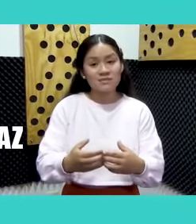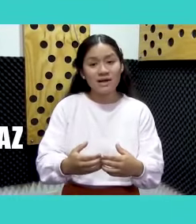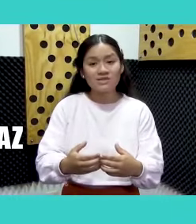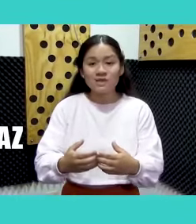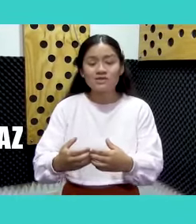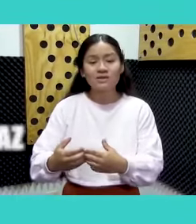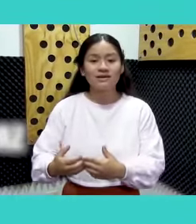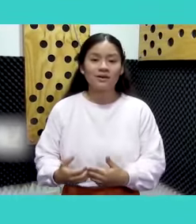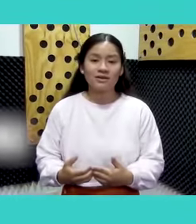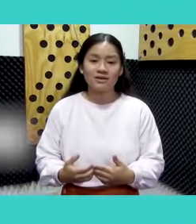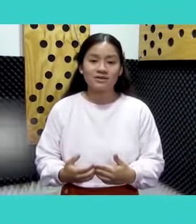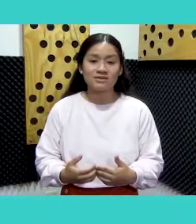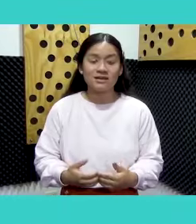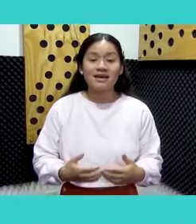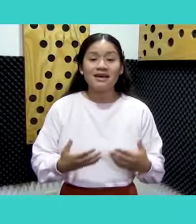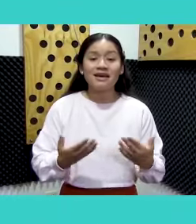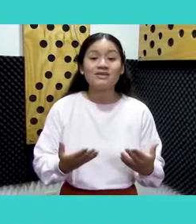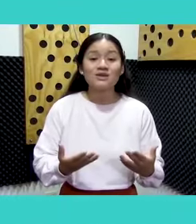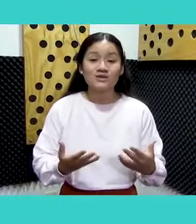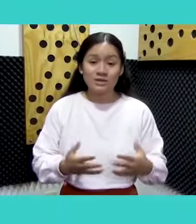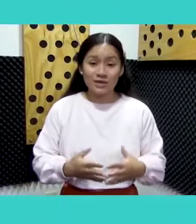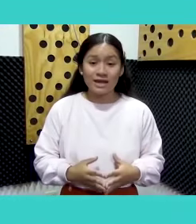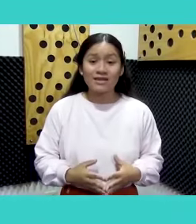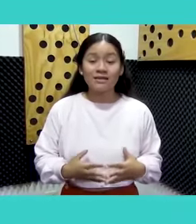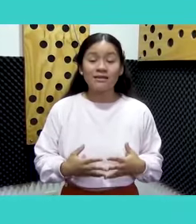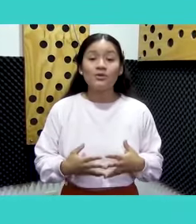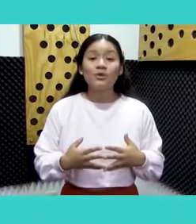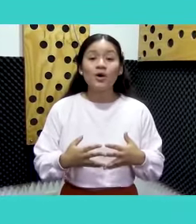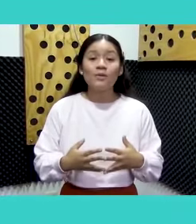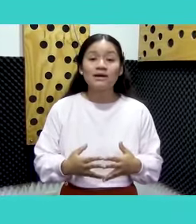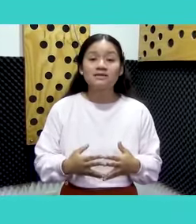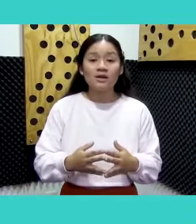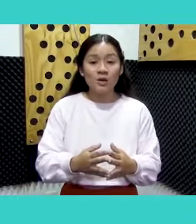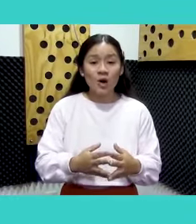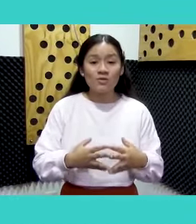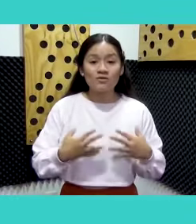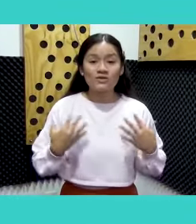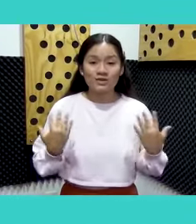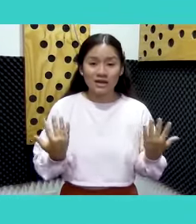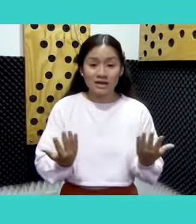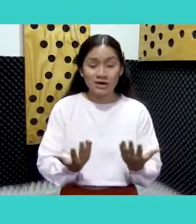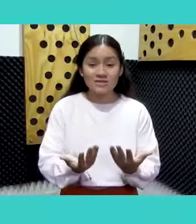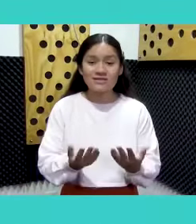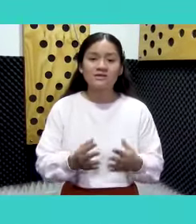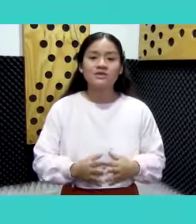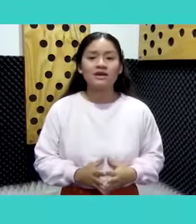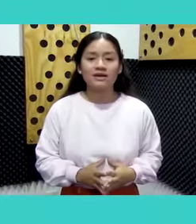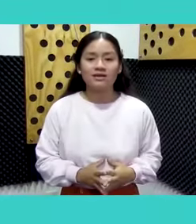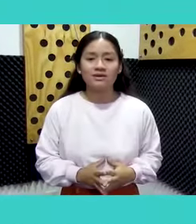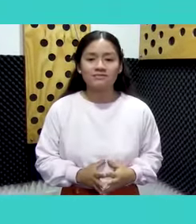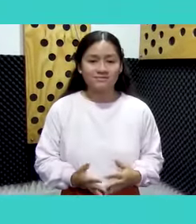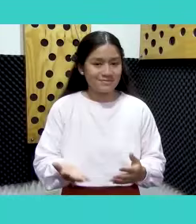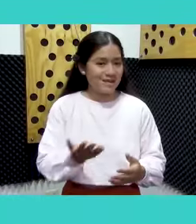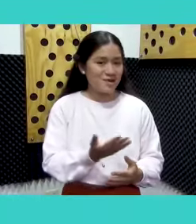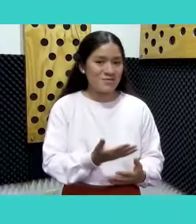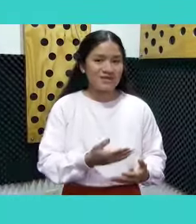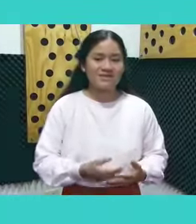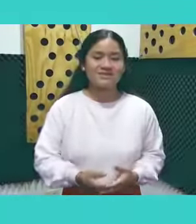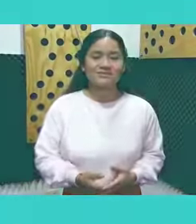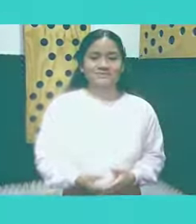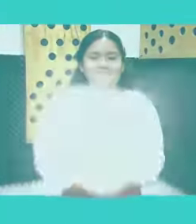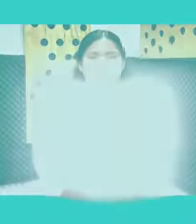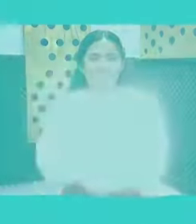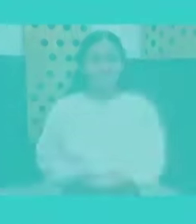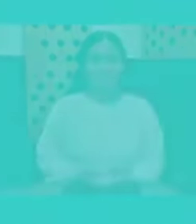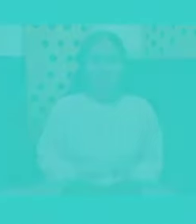formas, espacios y recorridos. Esto nos ayudará a entender un poco más cómo funcionan las cosas a nuestro alrededor.